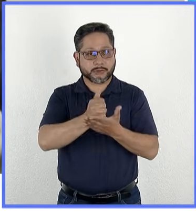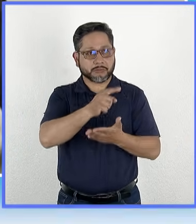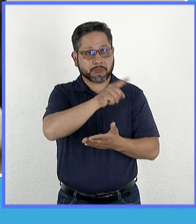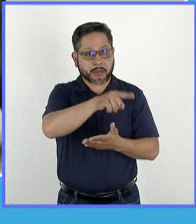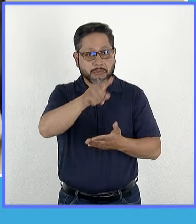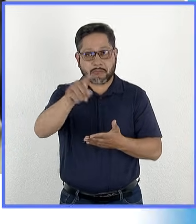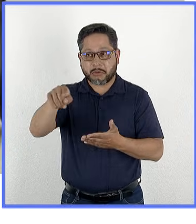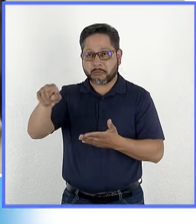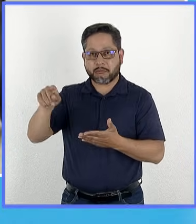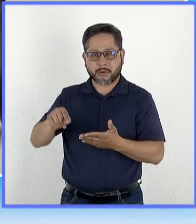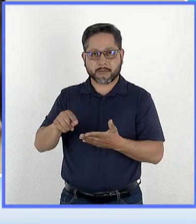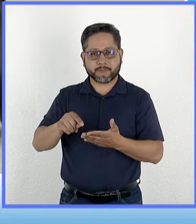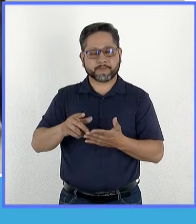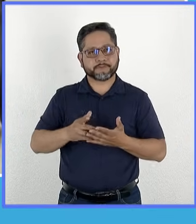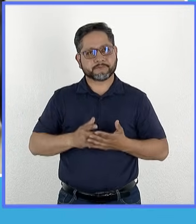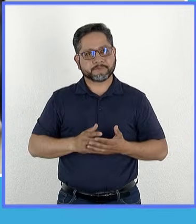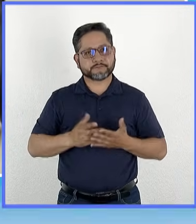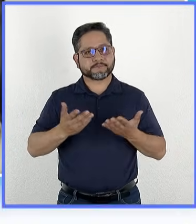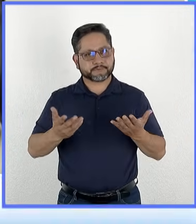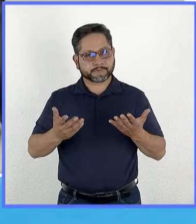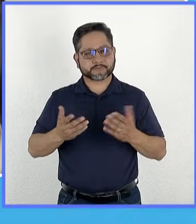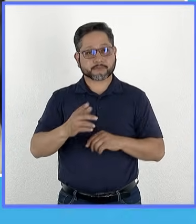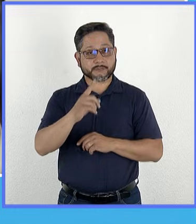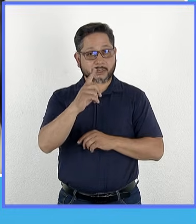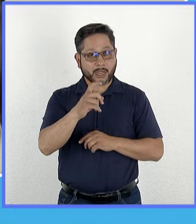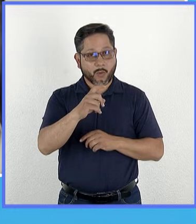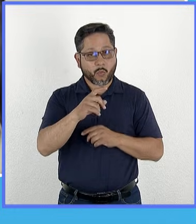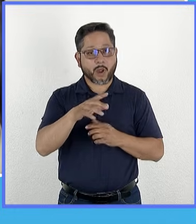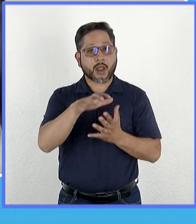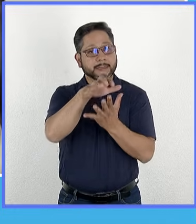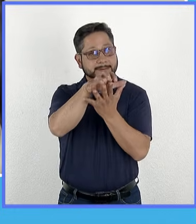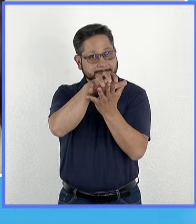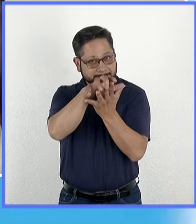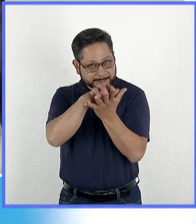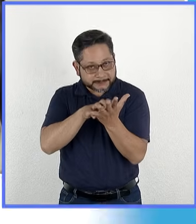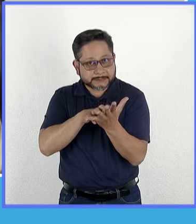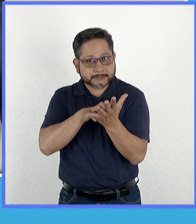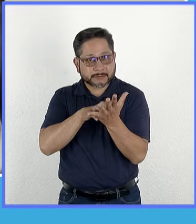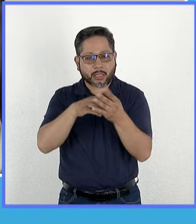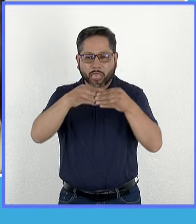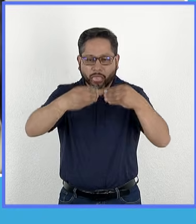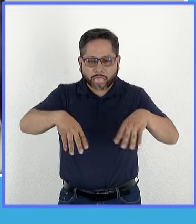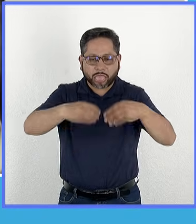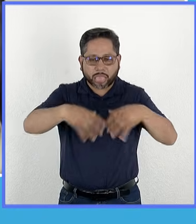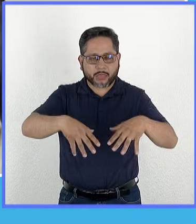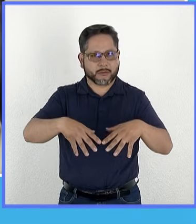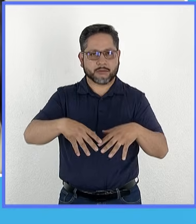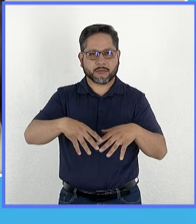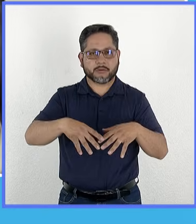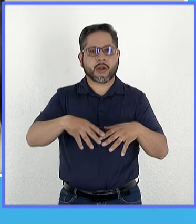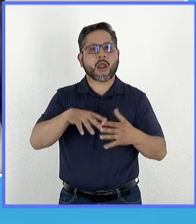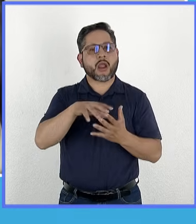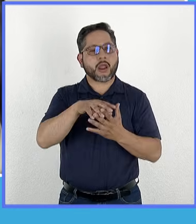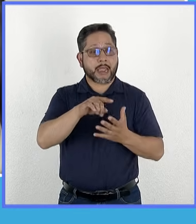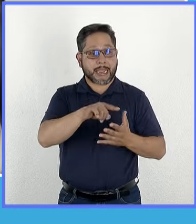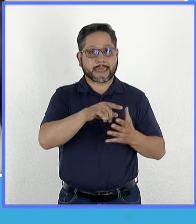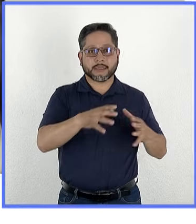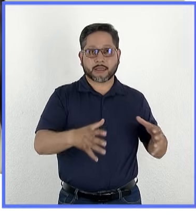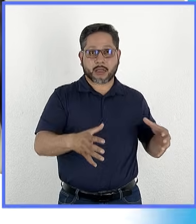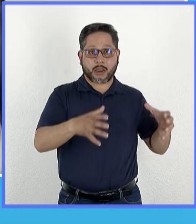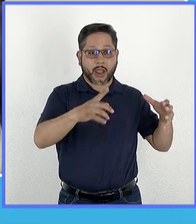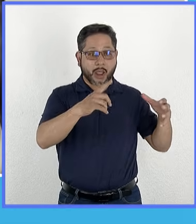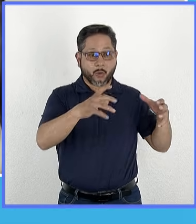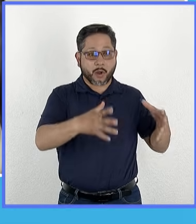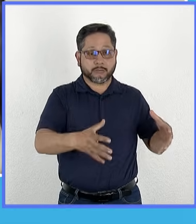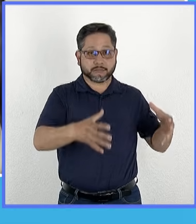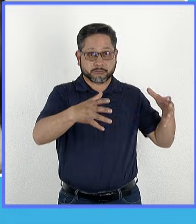garantizar, por un lado, que hay ahorro de agua, que hay volúmenes de la agricultura